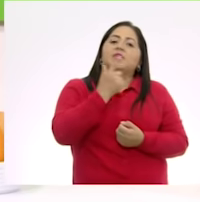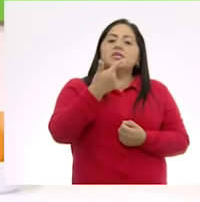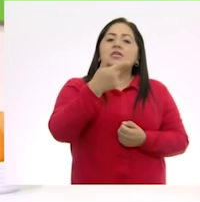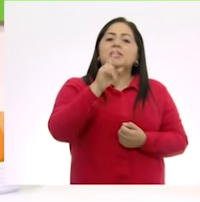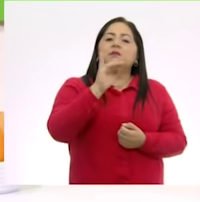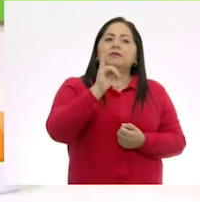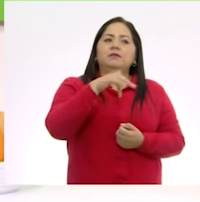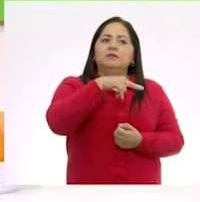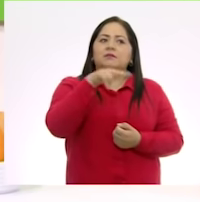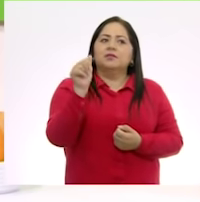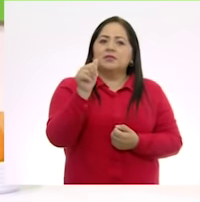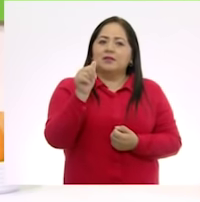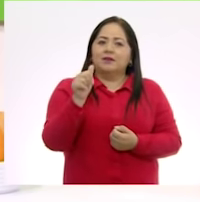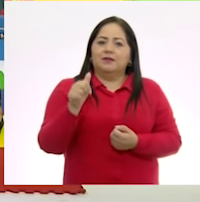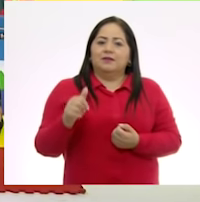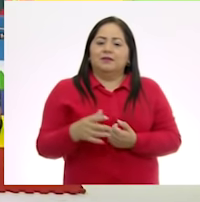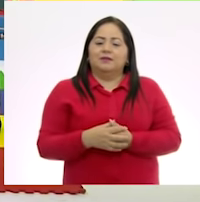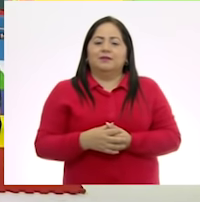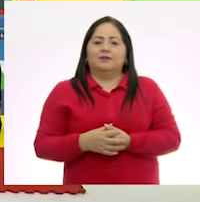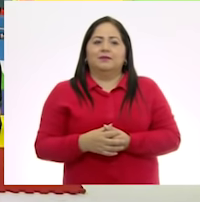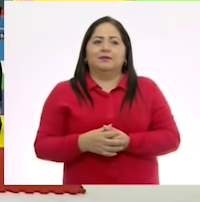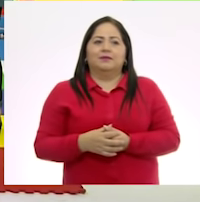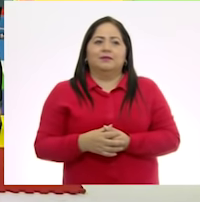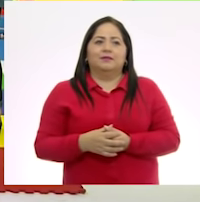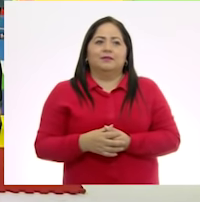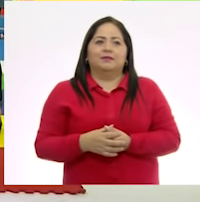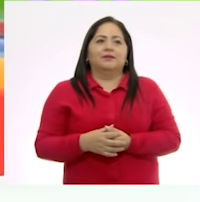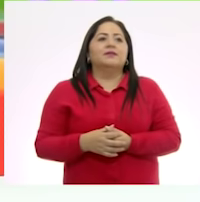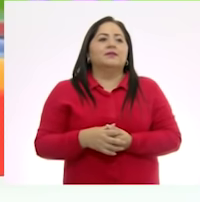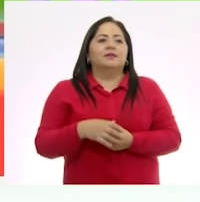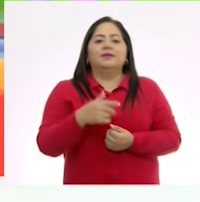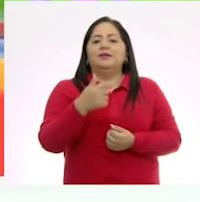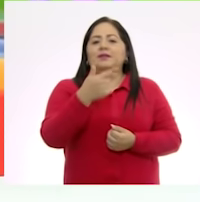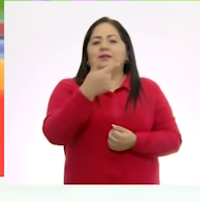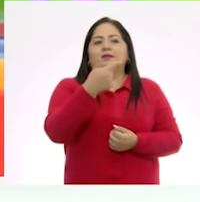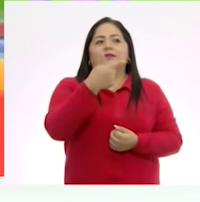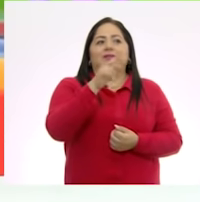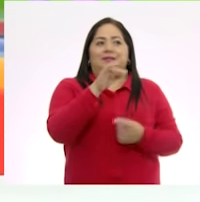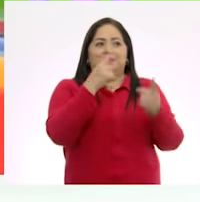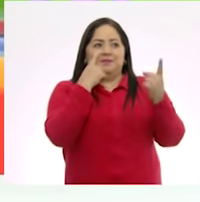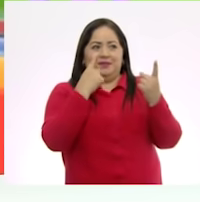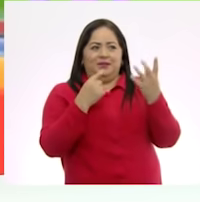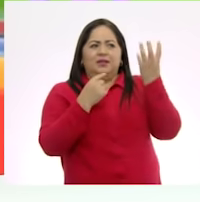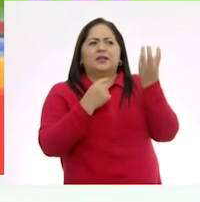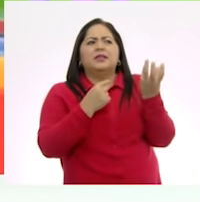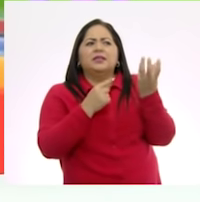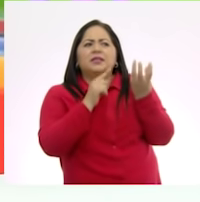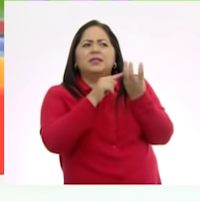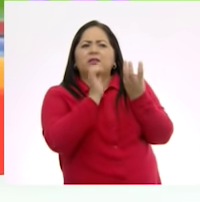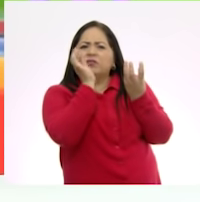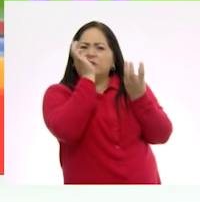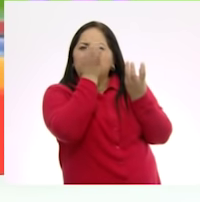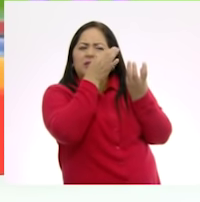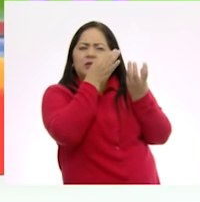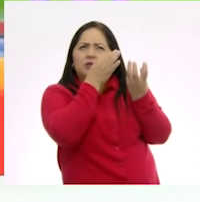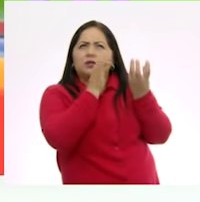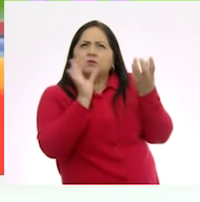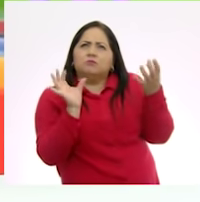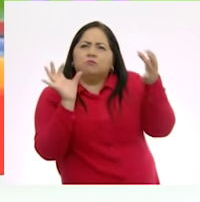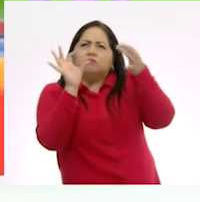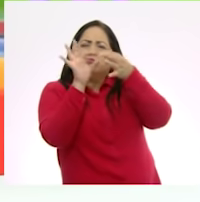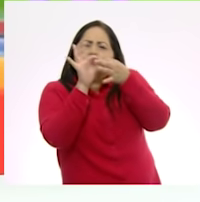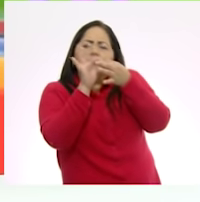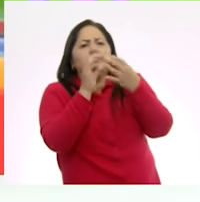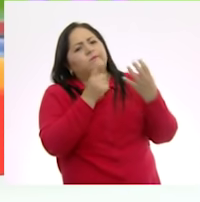guiña. Muy bien, guiñar. Y fresa puede rimar